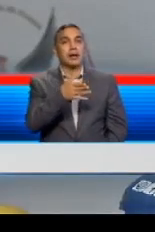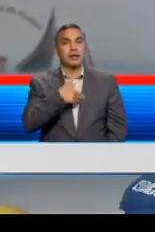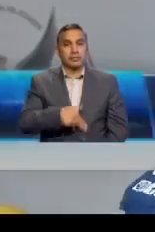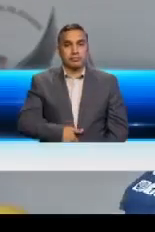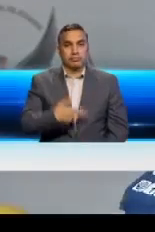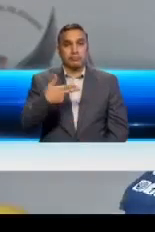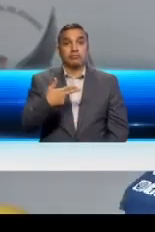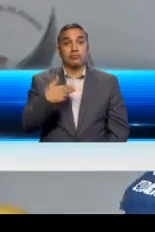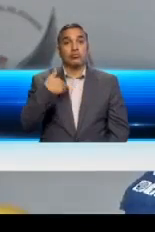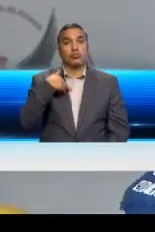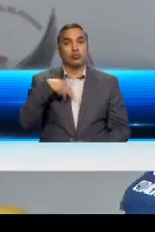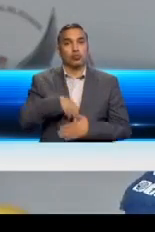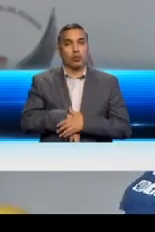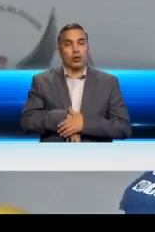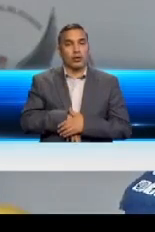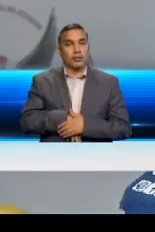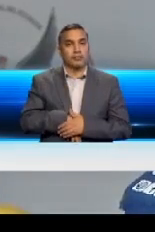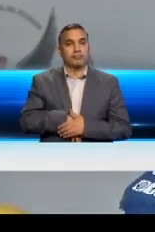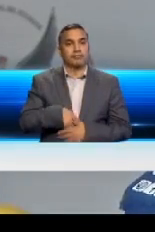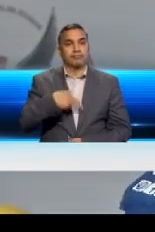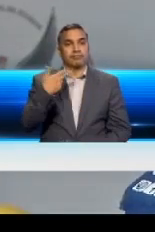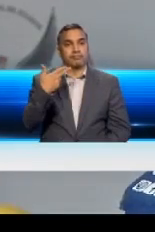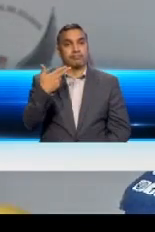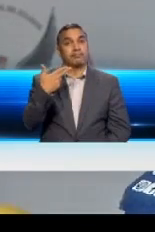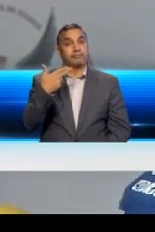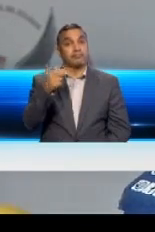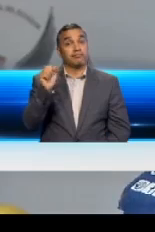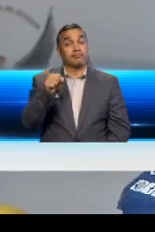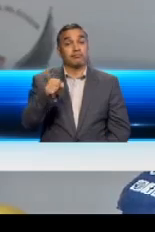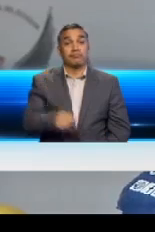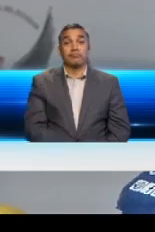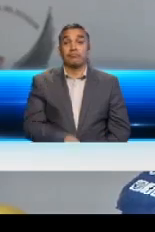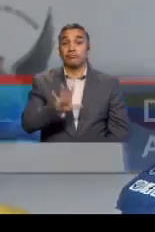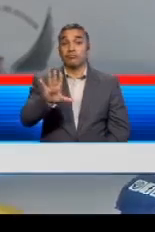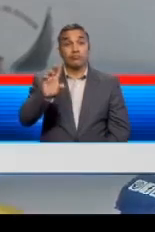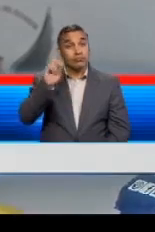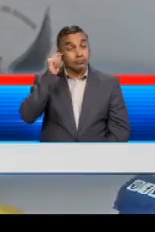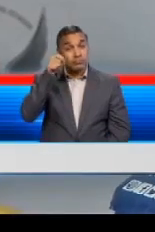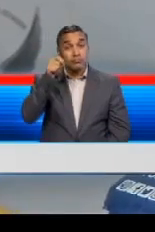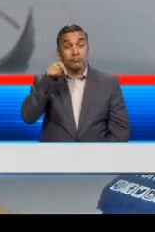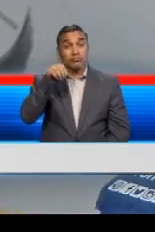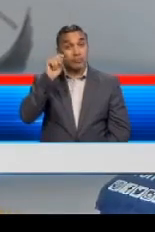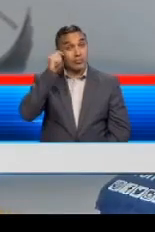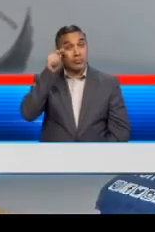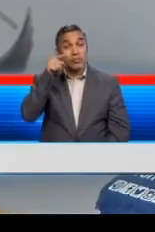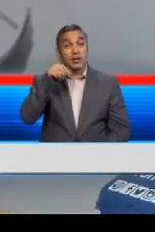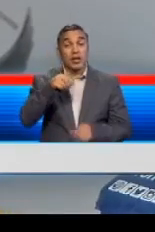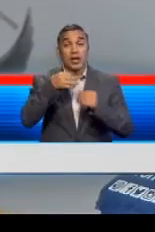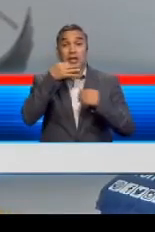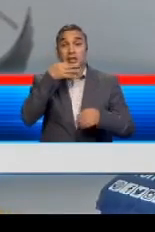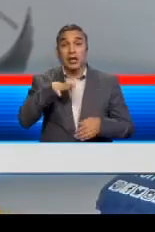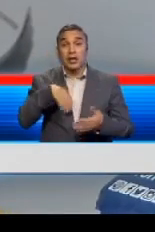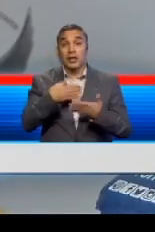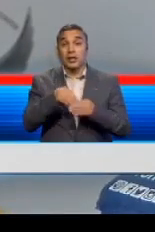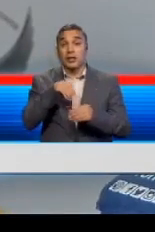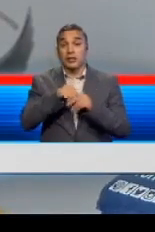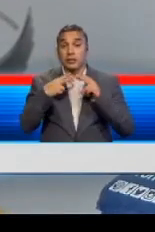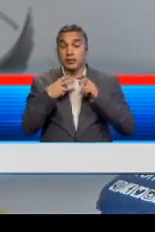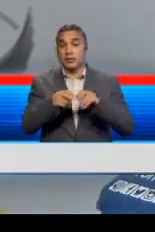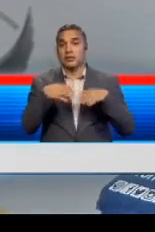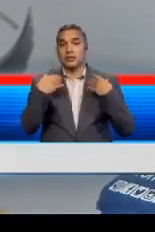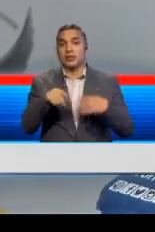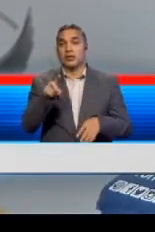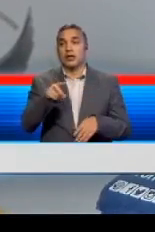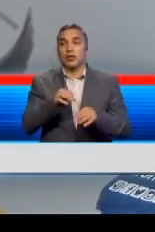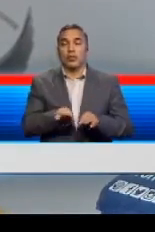le encontró en su poder el arma, se le encontró en su poder el arma. Recuerden ustedes que la pericia o el examen criminalístico que se haga es el